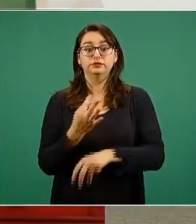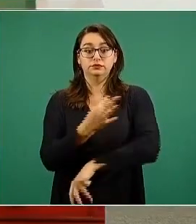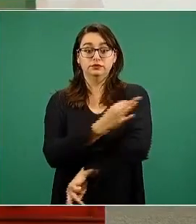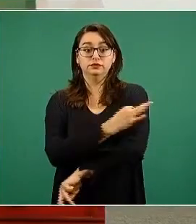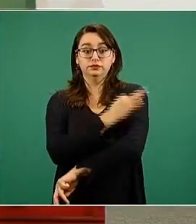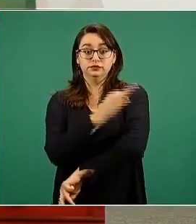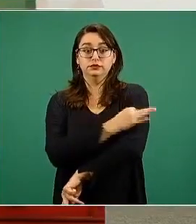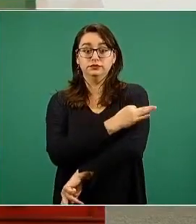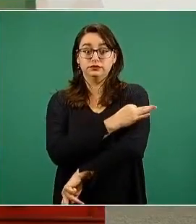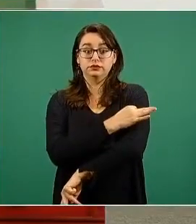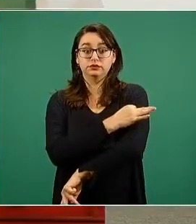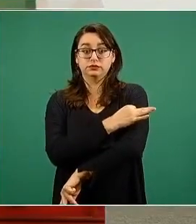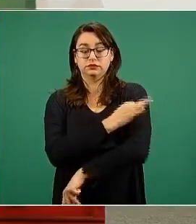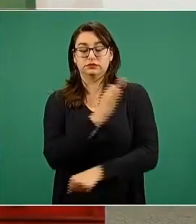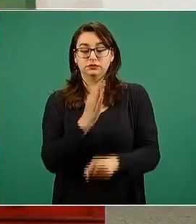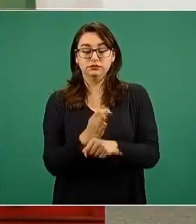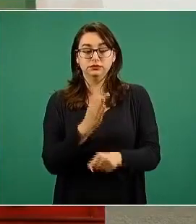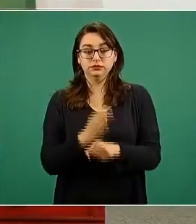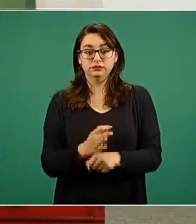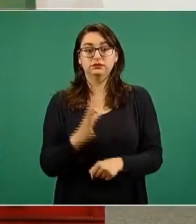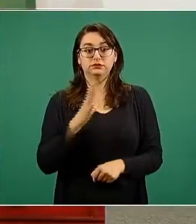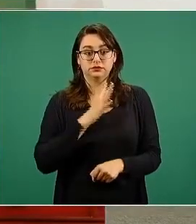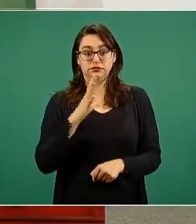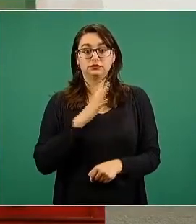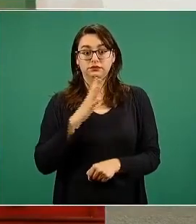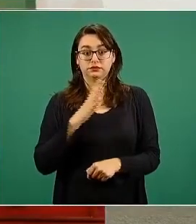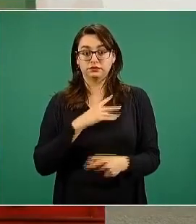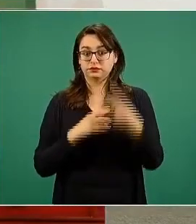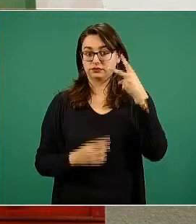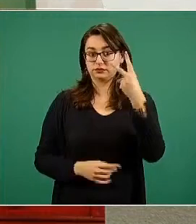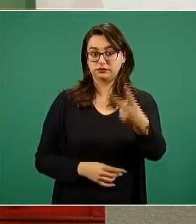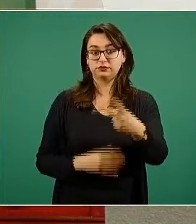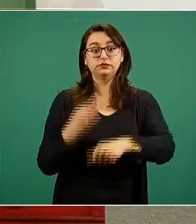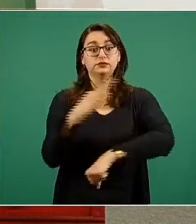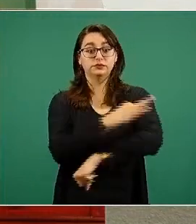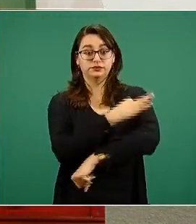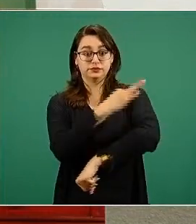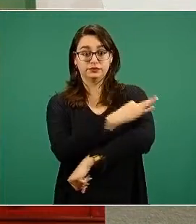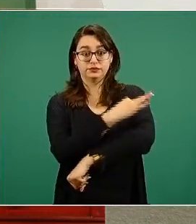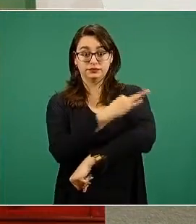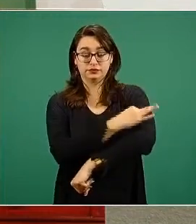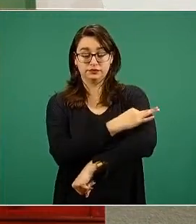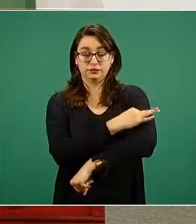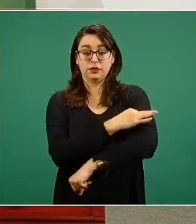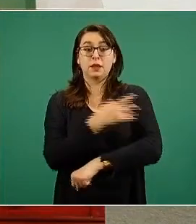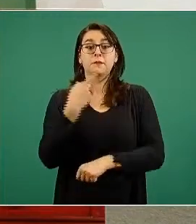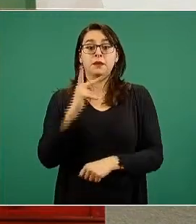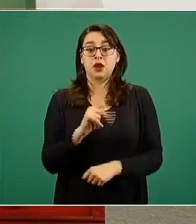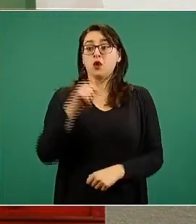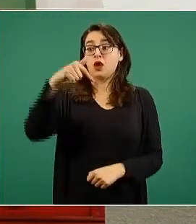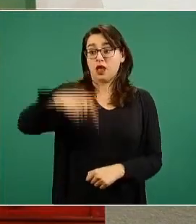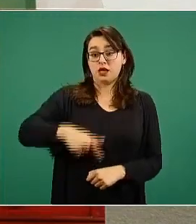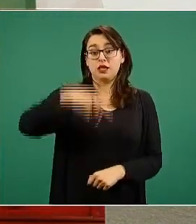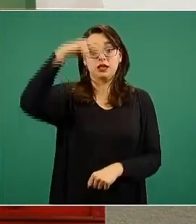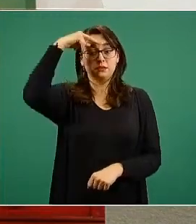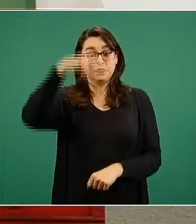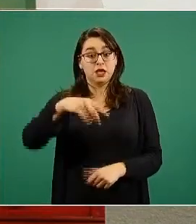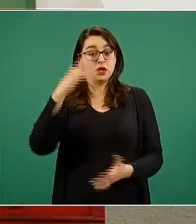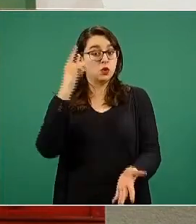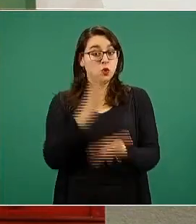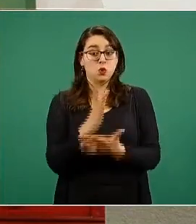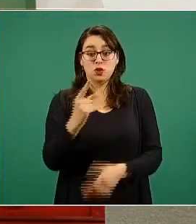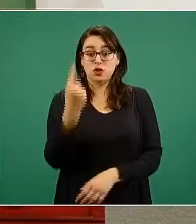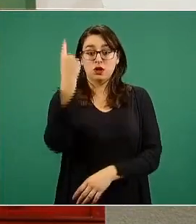particularmente, estas dos vacunas que están disponibles a nivel mundial, pero que en nuestro país está disponible la que tenemos, la de